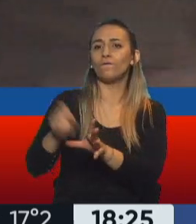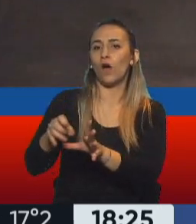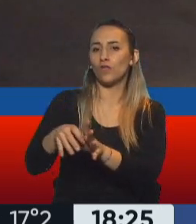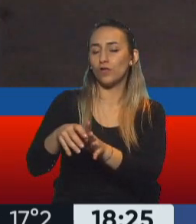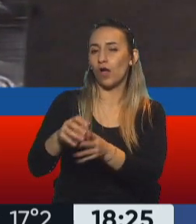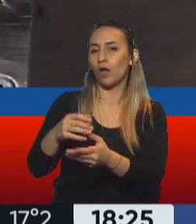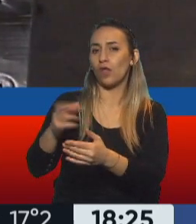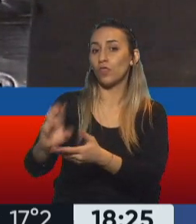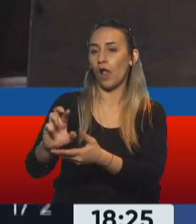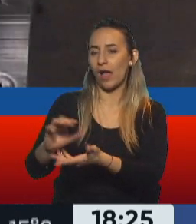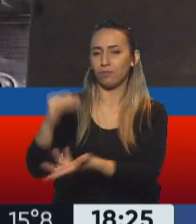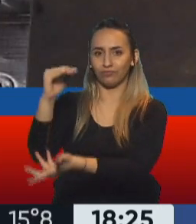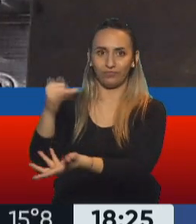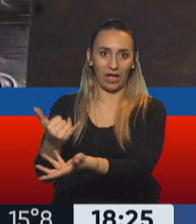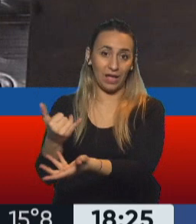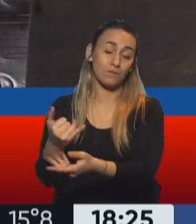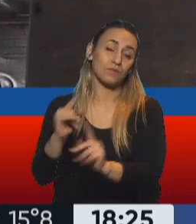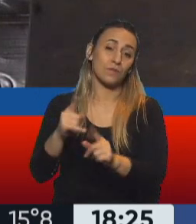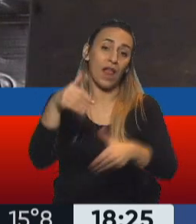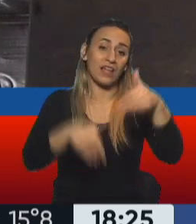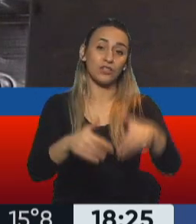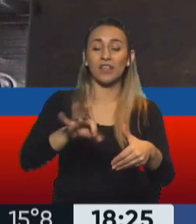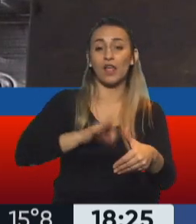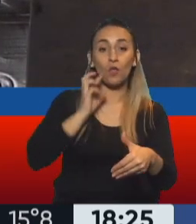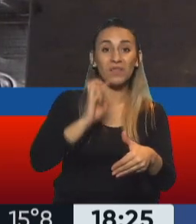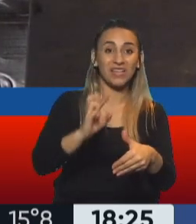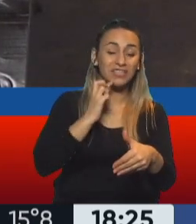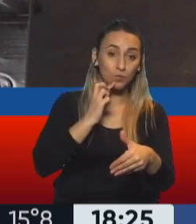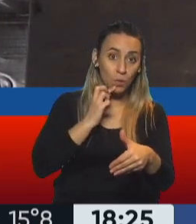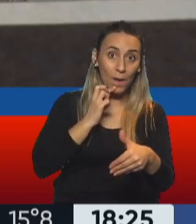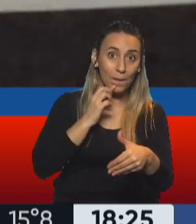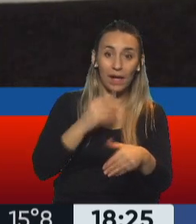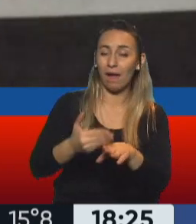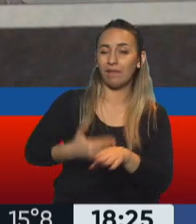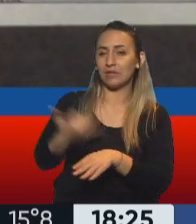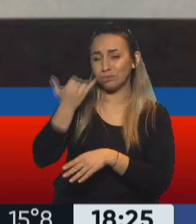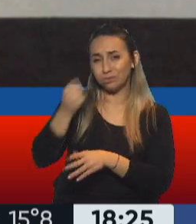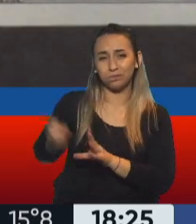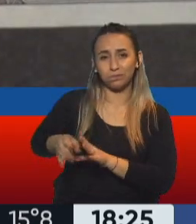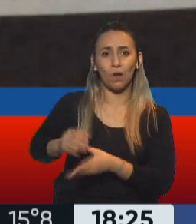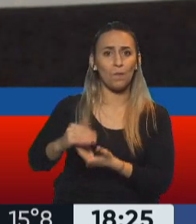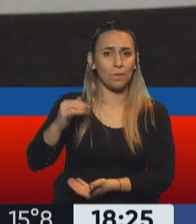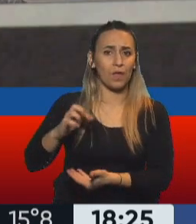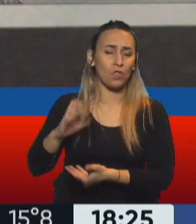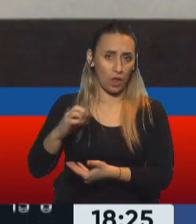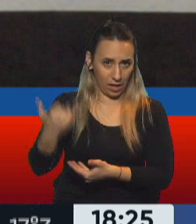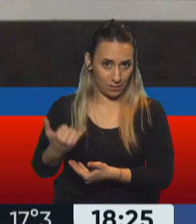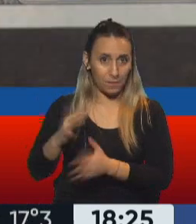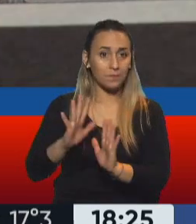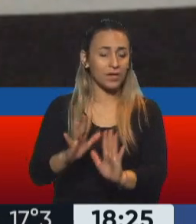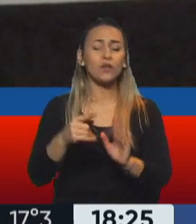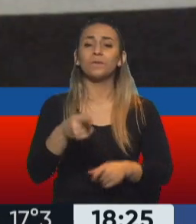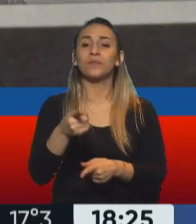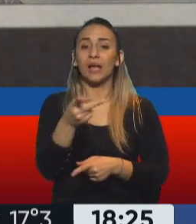de 2019, por lo tanto hoy no está demandando demasiados dólares. Ajá. Pero además, digamos, estos son datos objetivos, digamos, el tipo